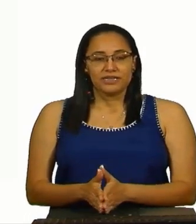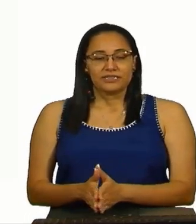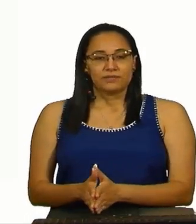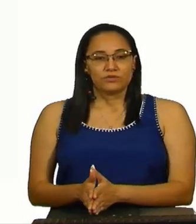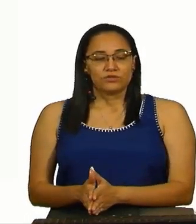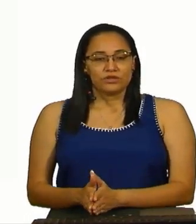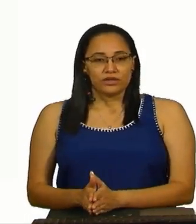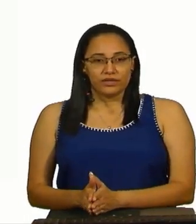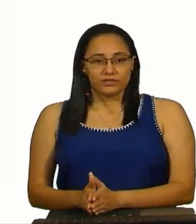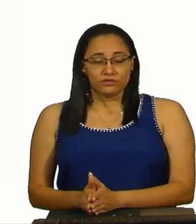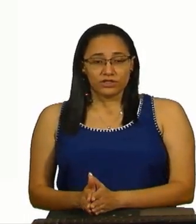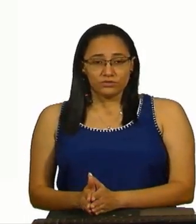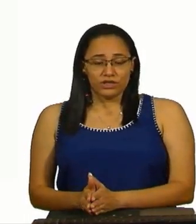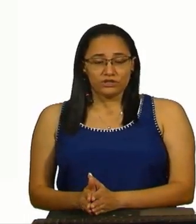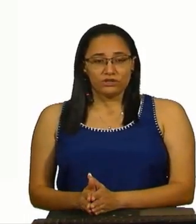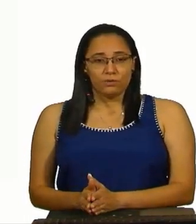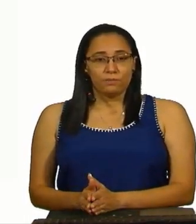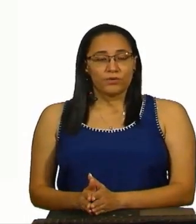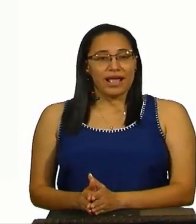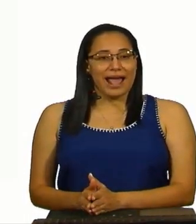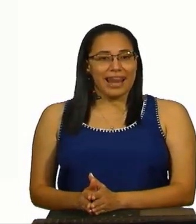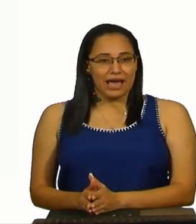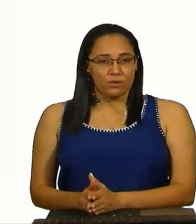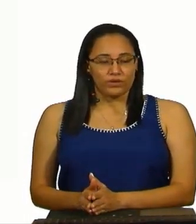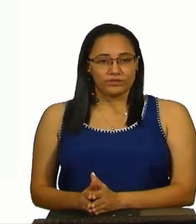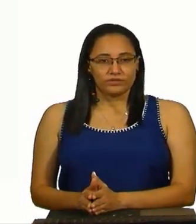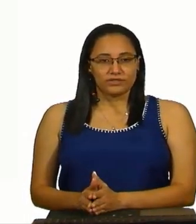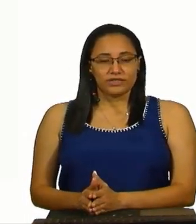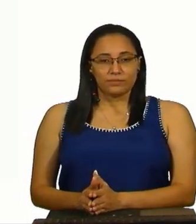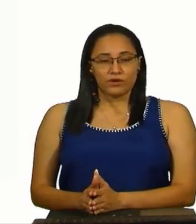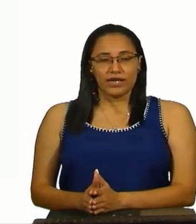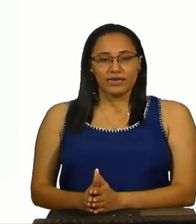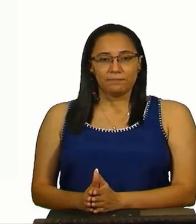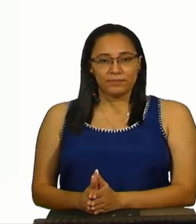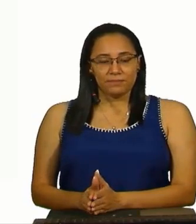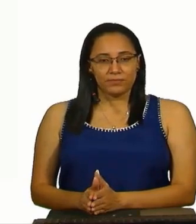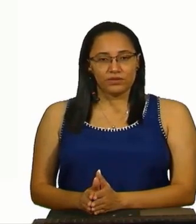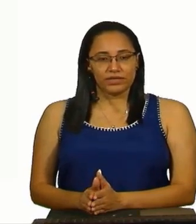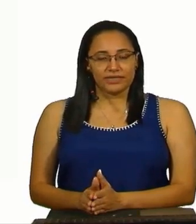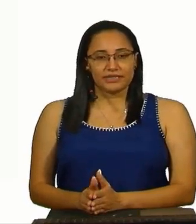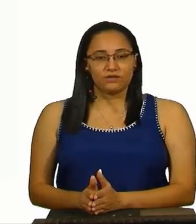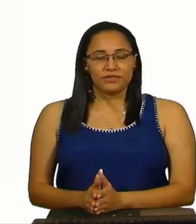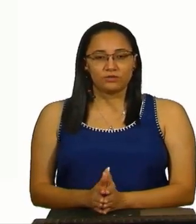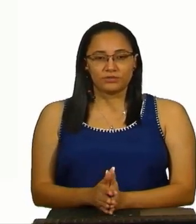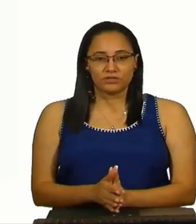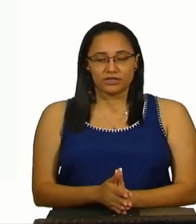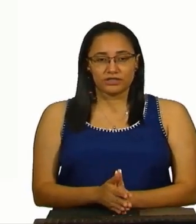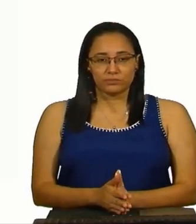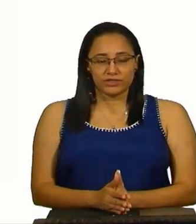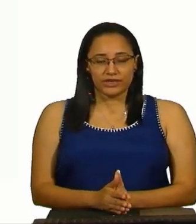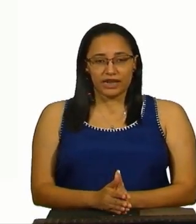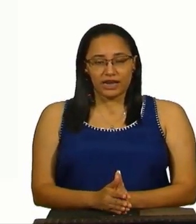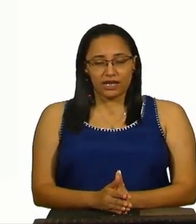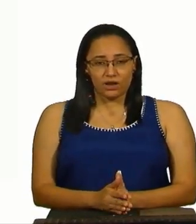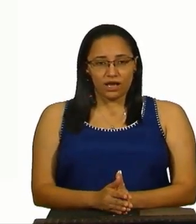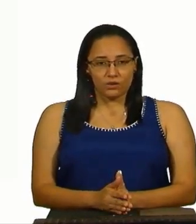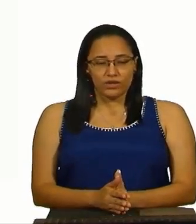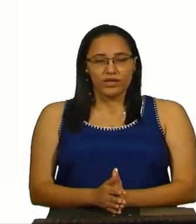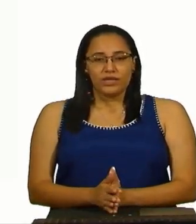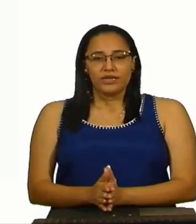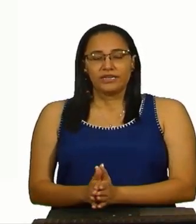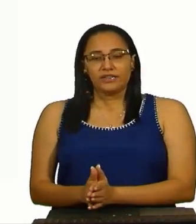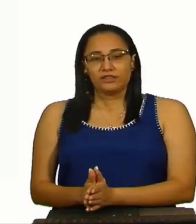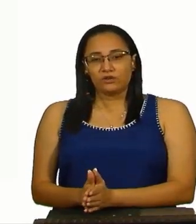permit, estamos sustituyéndolo por allow. Entonces tenemos ahí people es el objeto persona después del